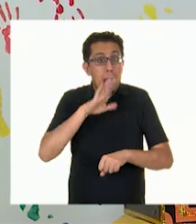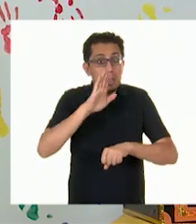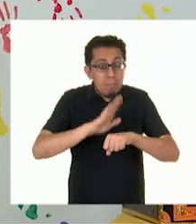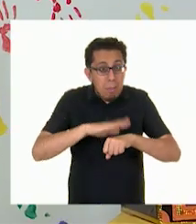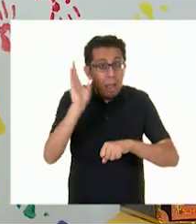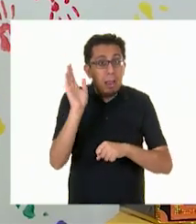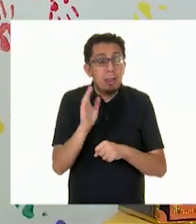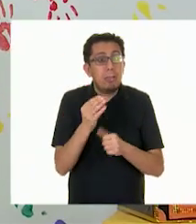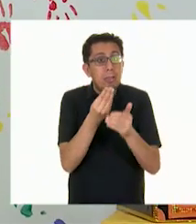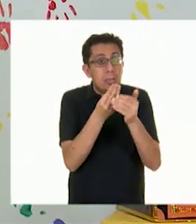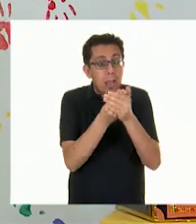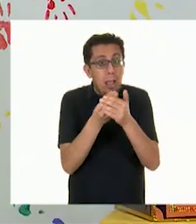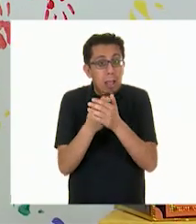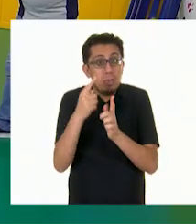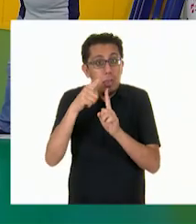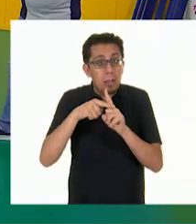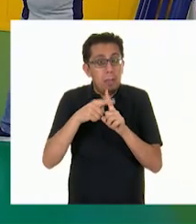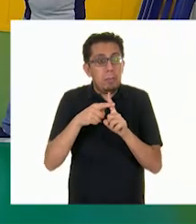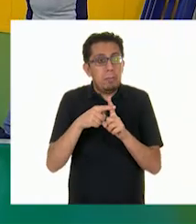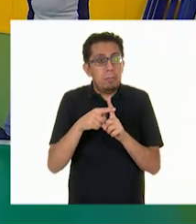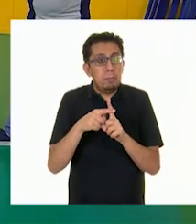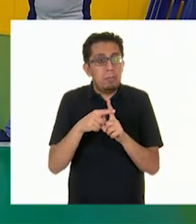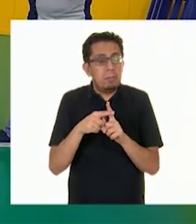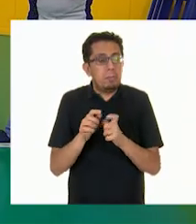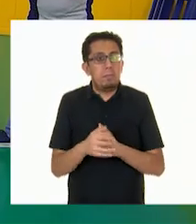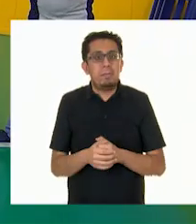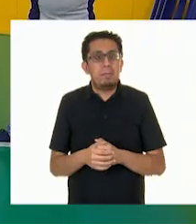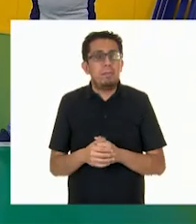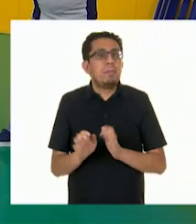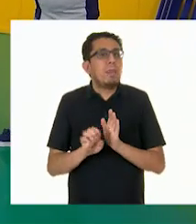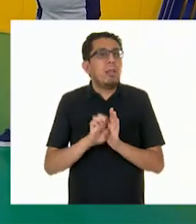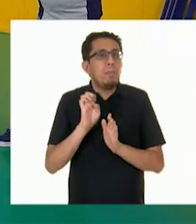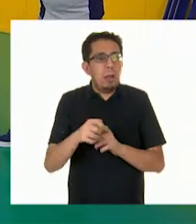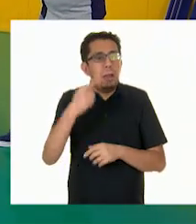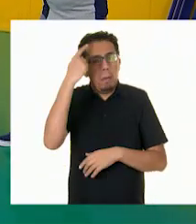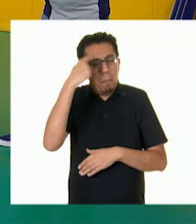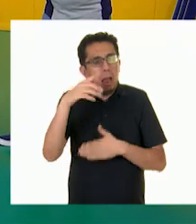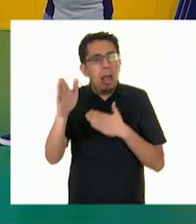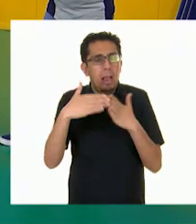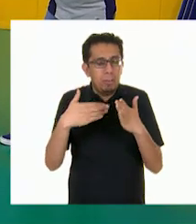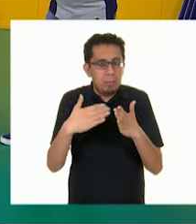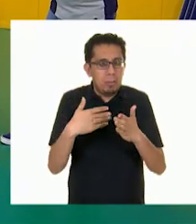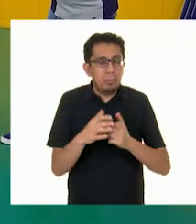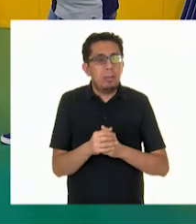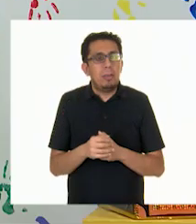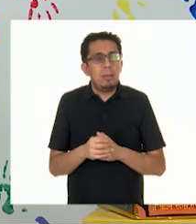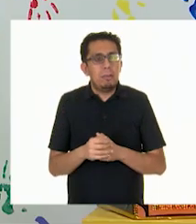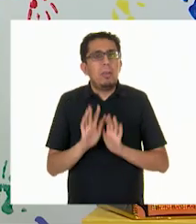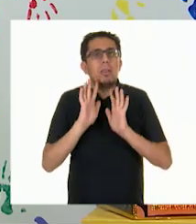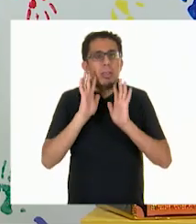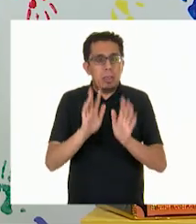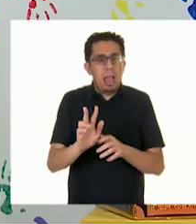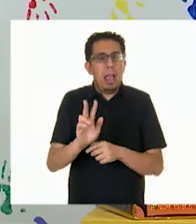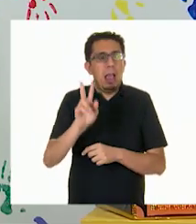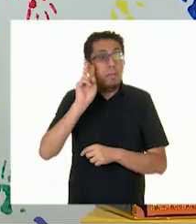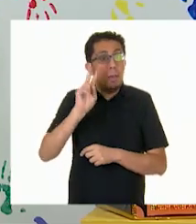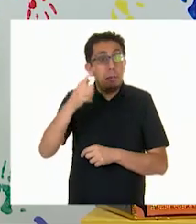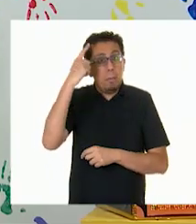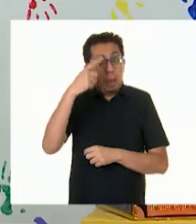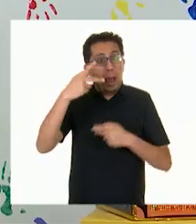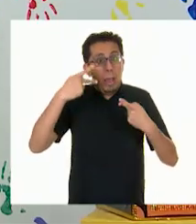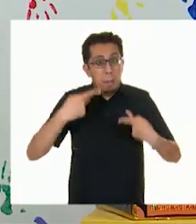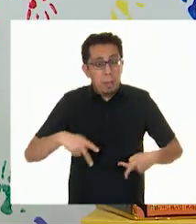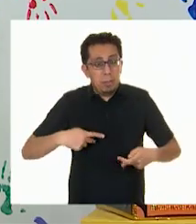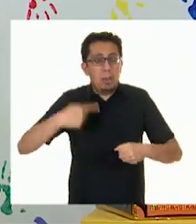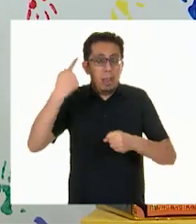¿Qué? ¿Todavía hay más termómetros? Por ejemplo, vimos para la cocina, para Sí. un horno. Sí. Vimos tal vez para los pacientes, para